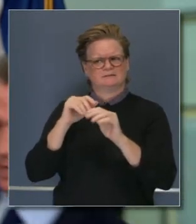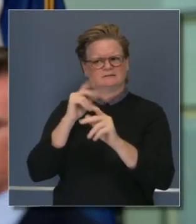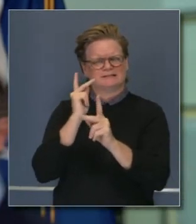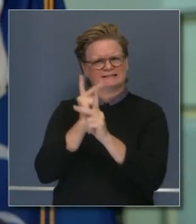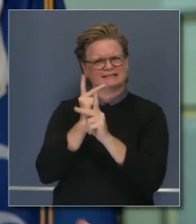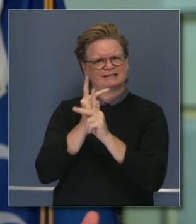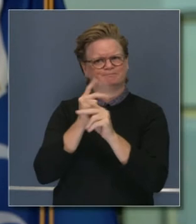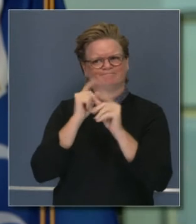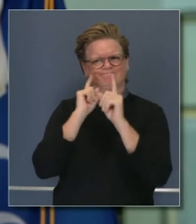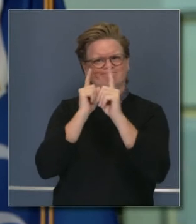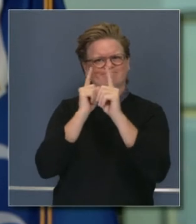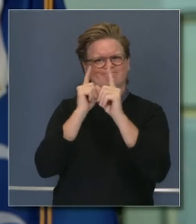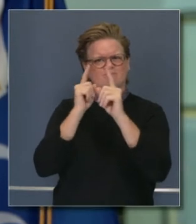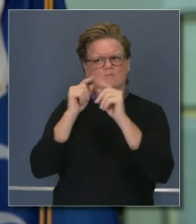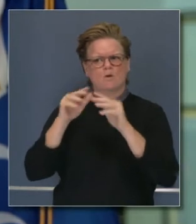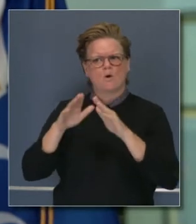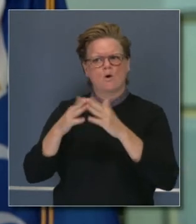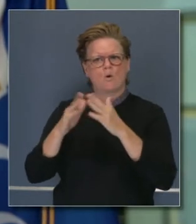necesario en el futuro.